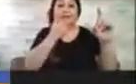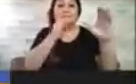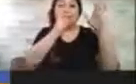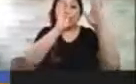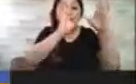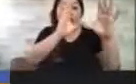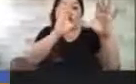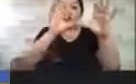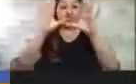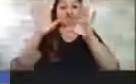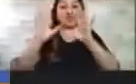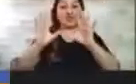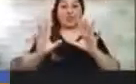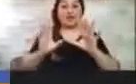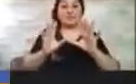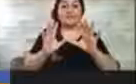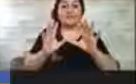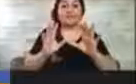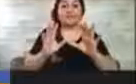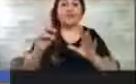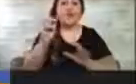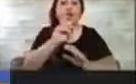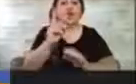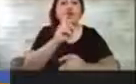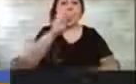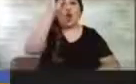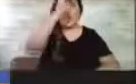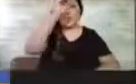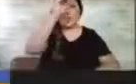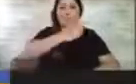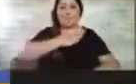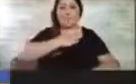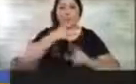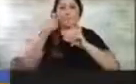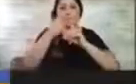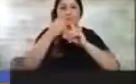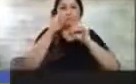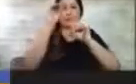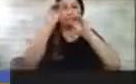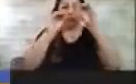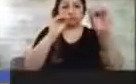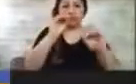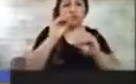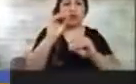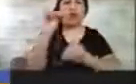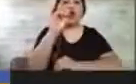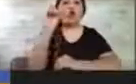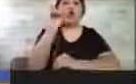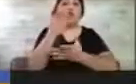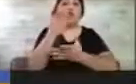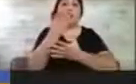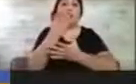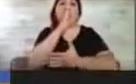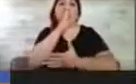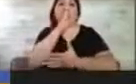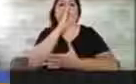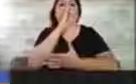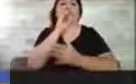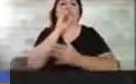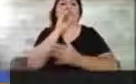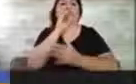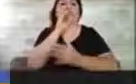no usar subjetividad y apreciaciones personales, no omitir información, no interpretar un contexto,